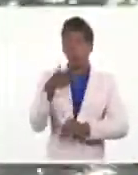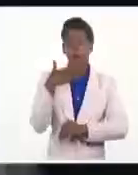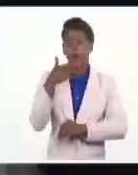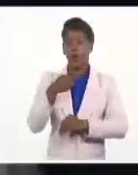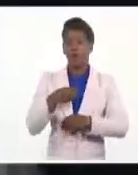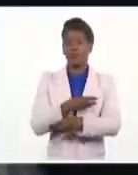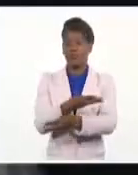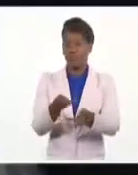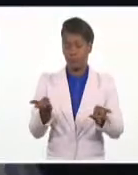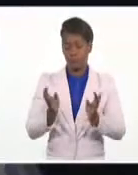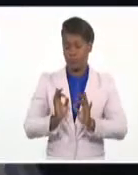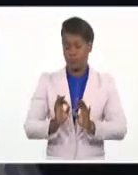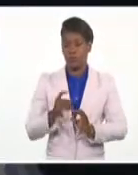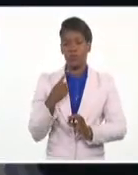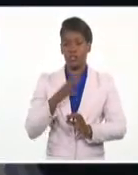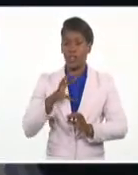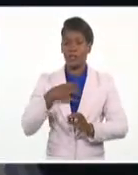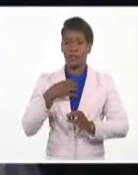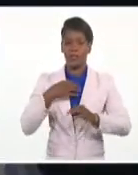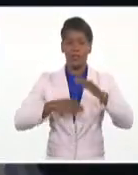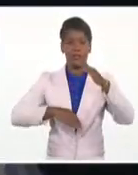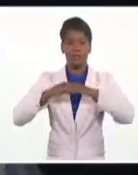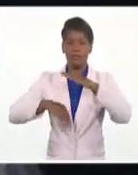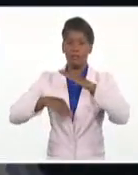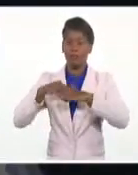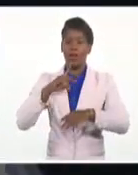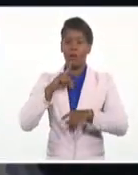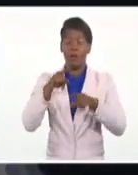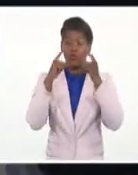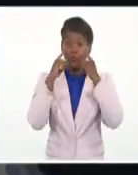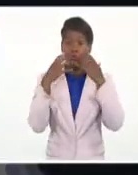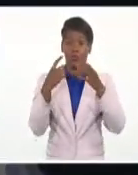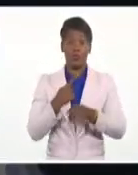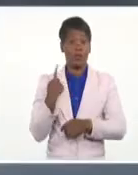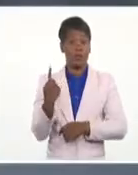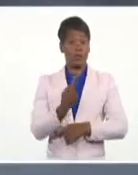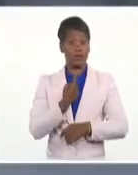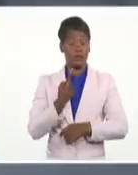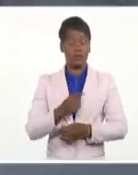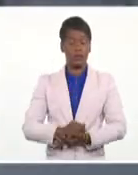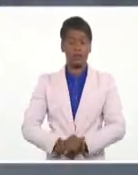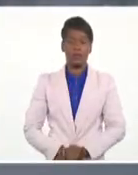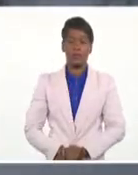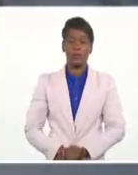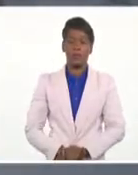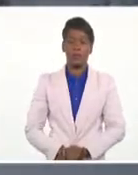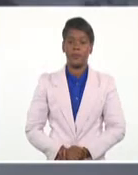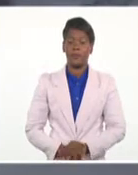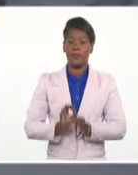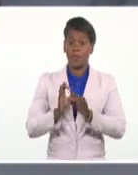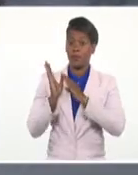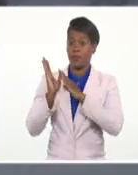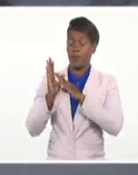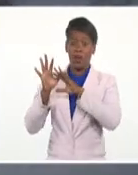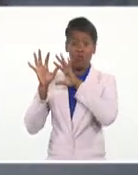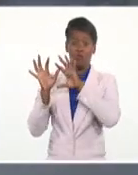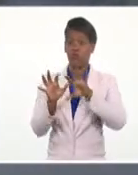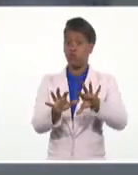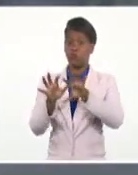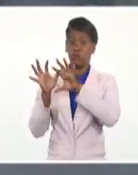población, también deben tener un efecto importante en la recuperación de ella. Estas precipitaciones